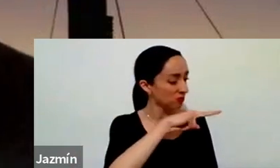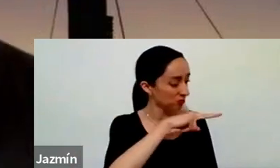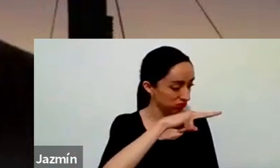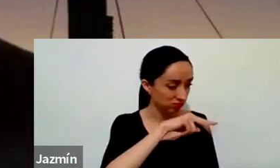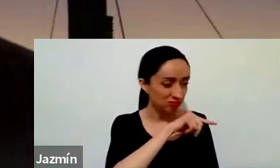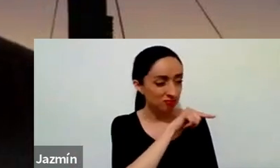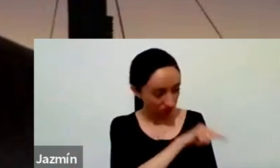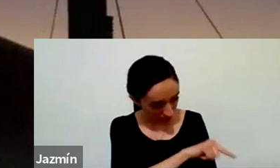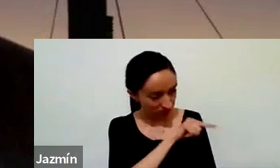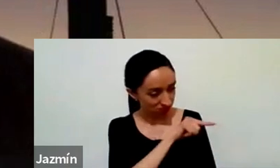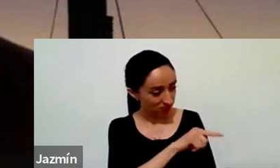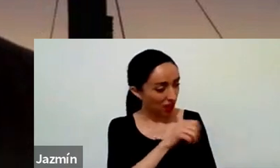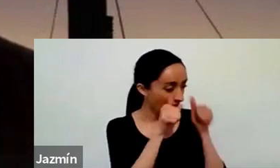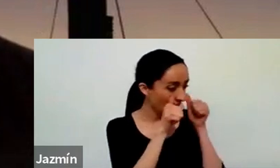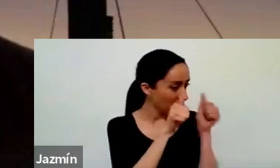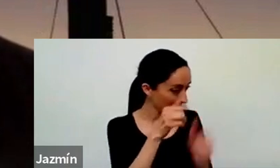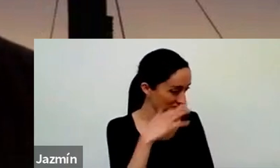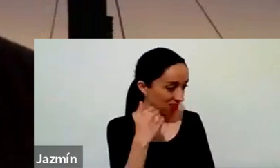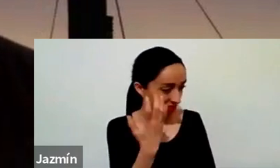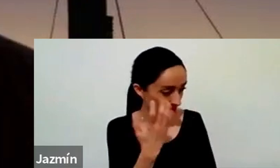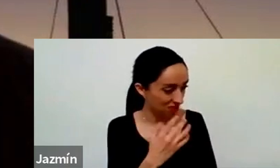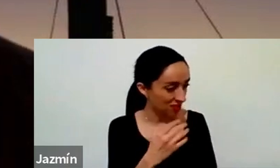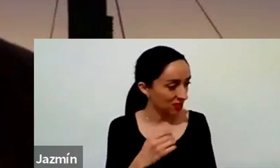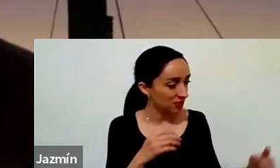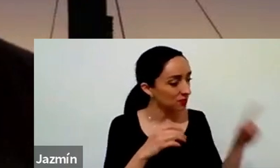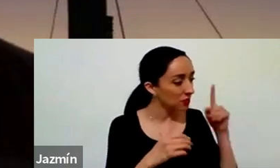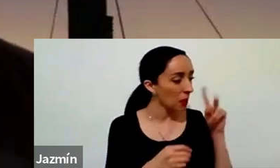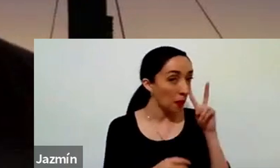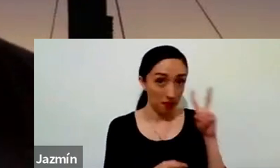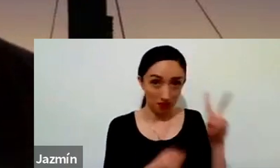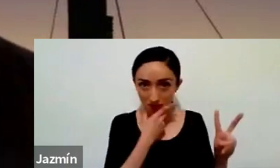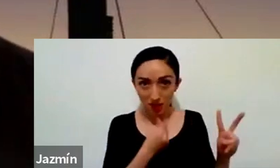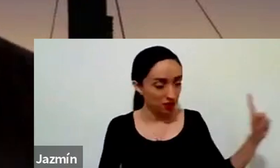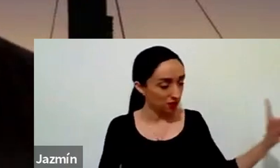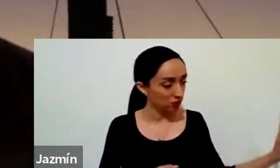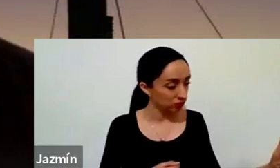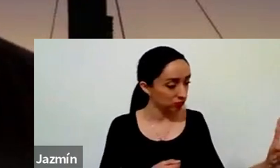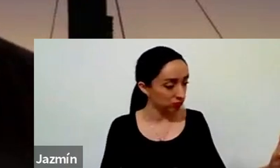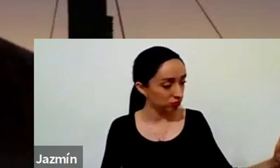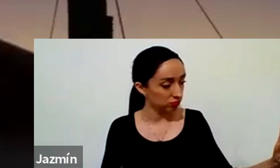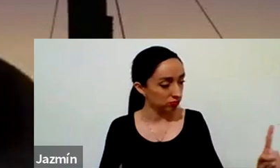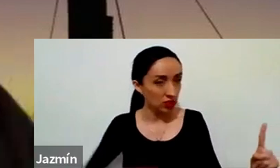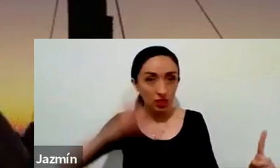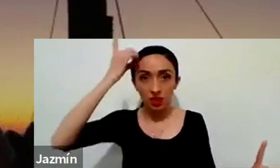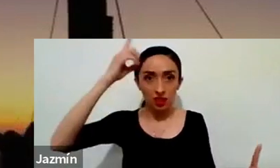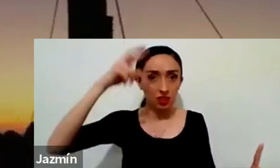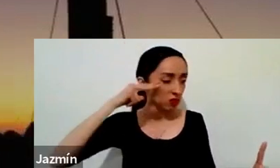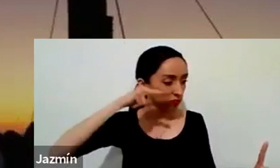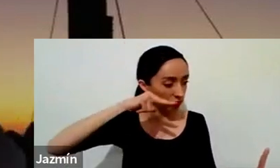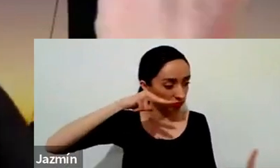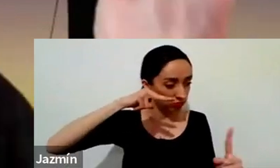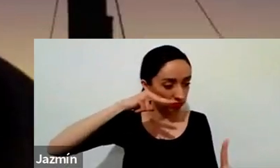desde la zarza y le dice: Moisés, Moisés. Y Moisés